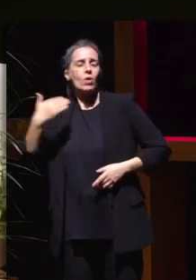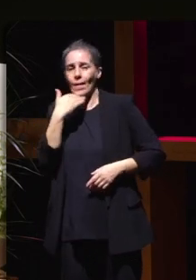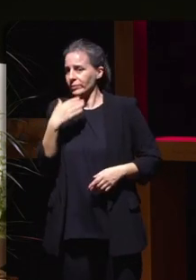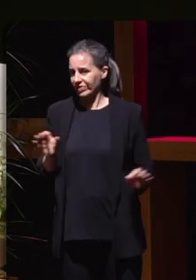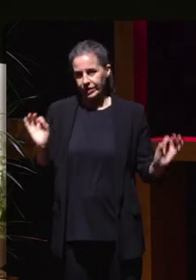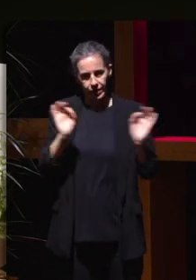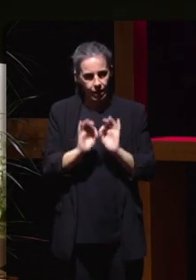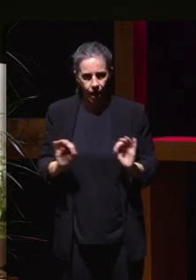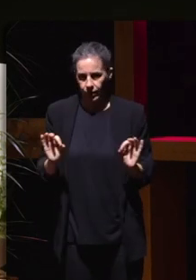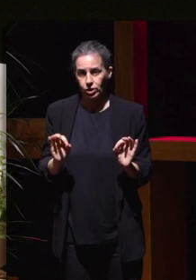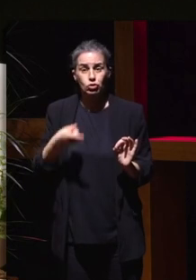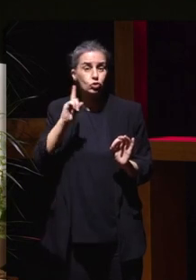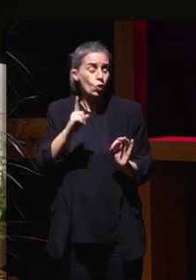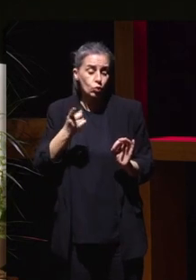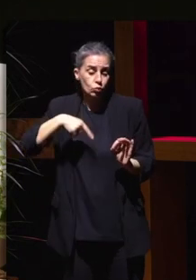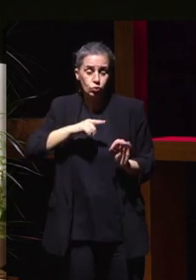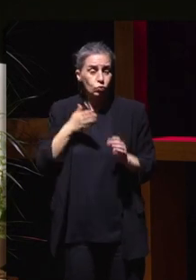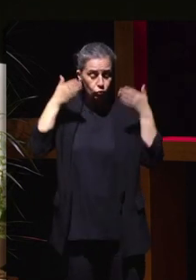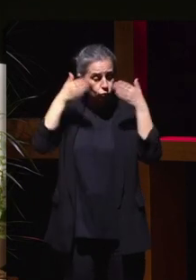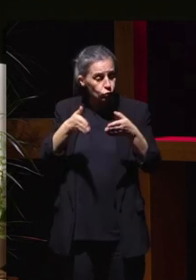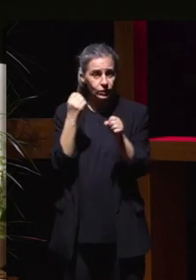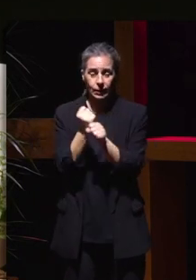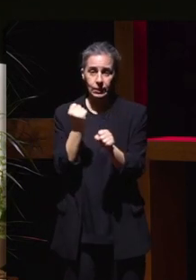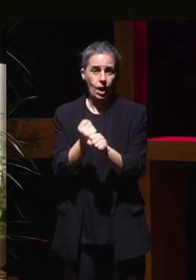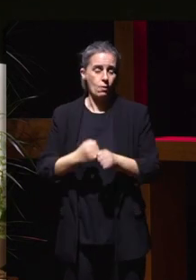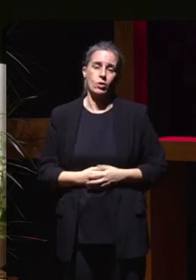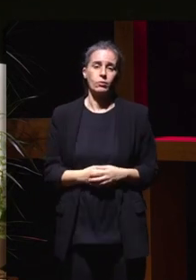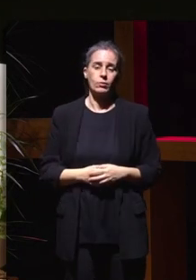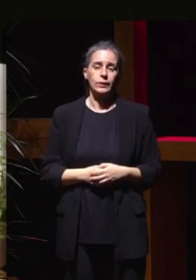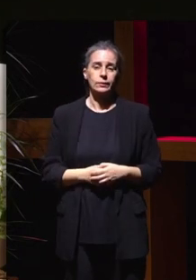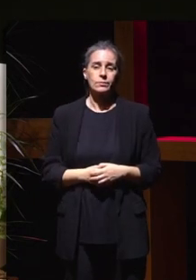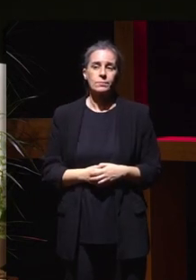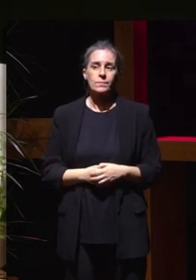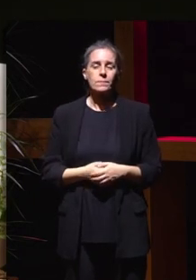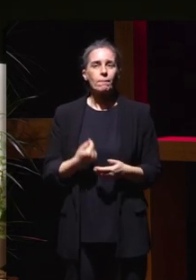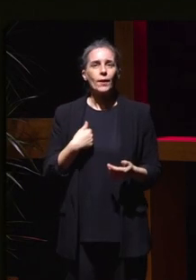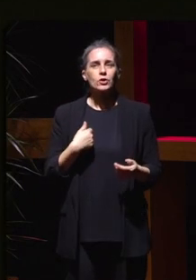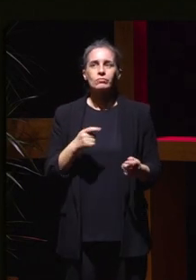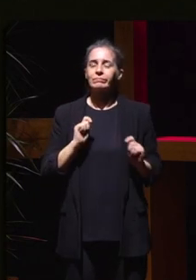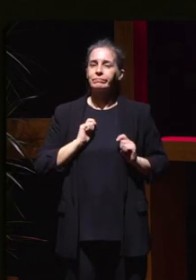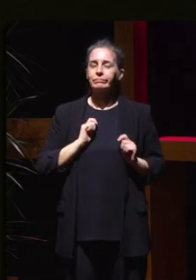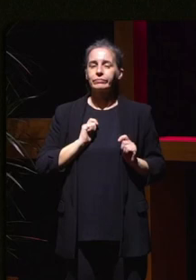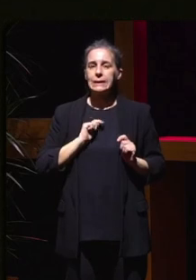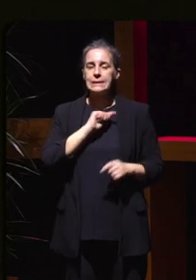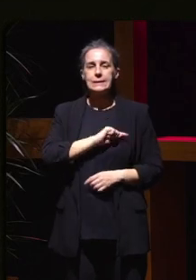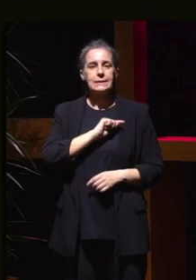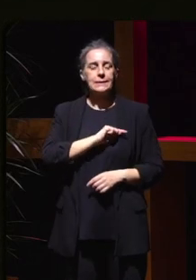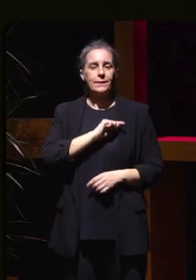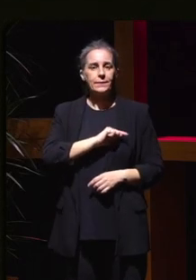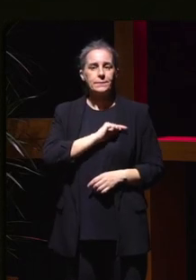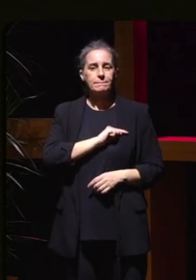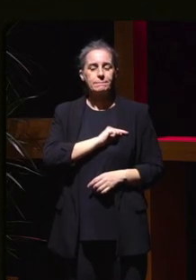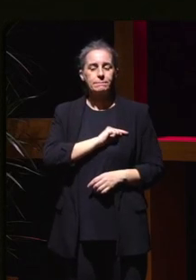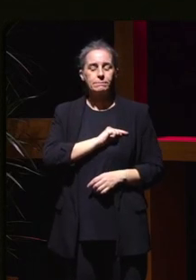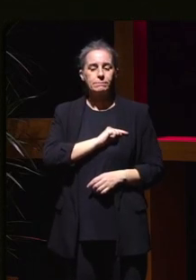no a través de otro traballo yo tenía sensación de que de que